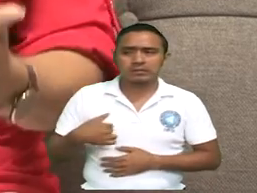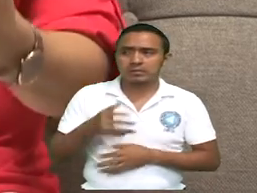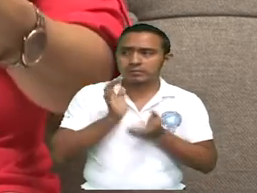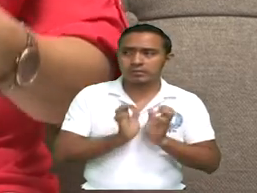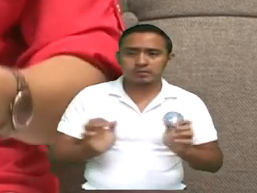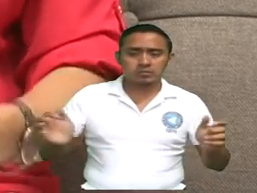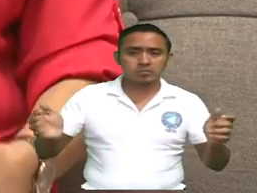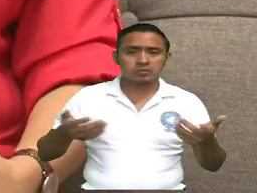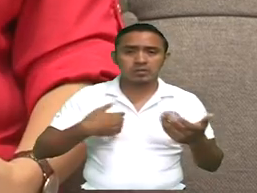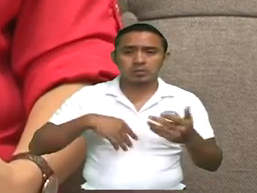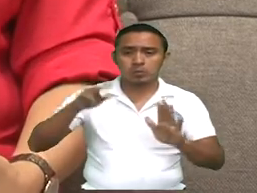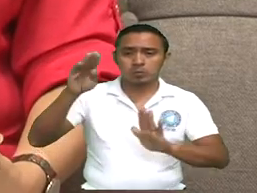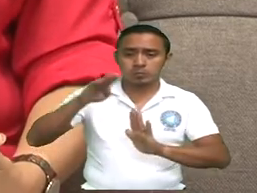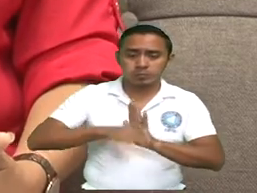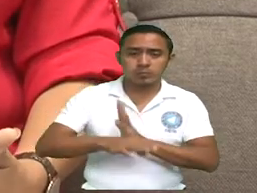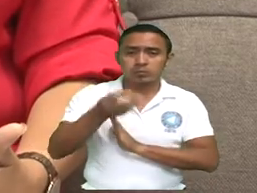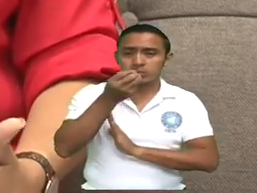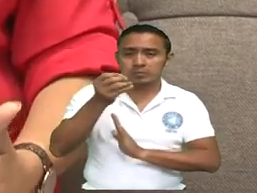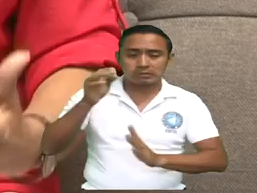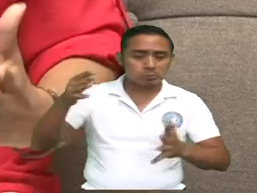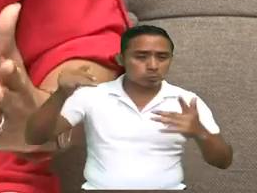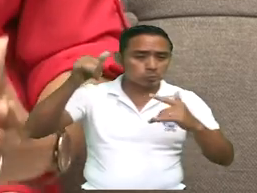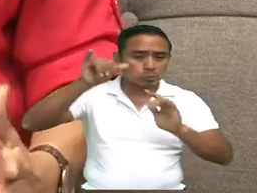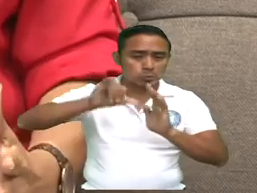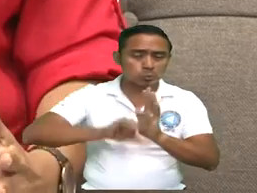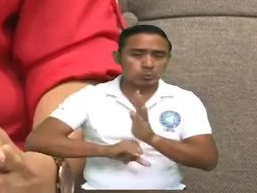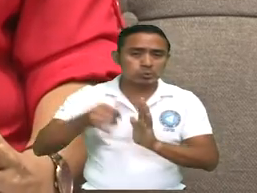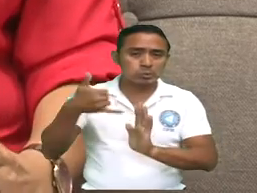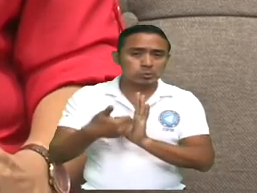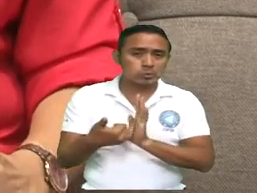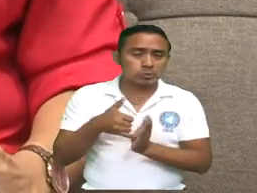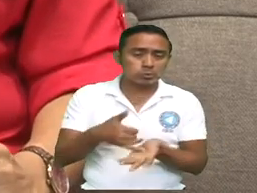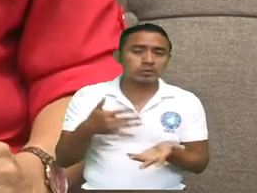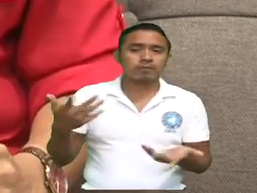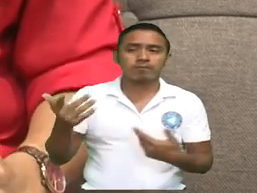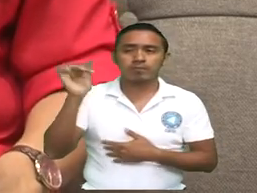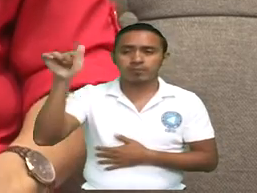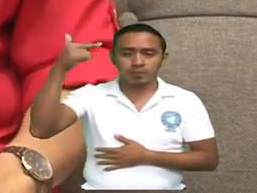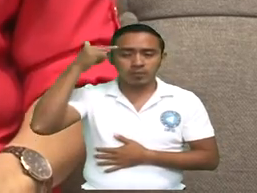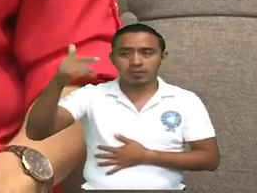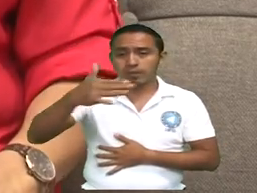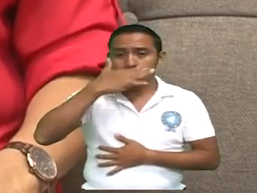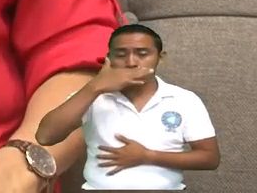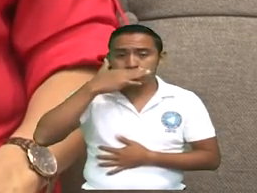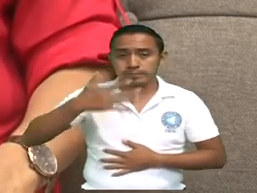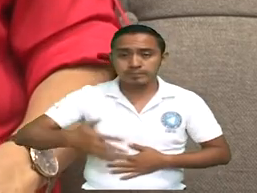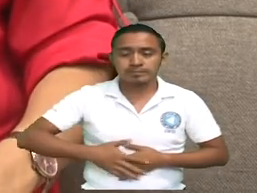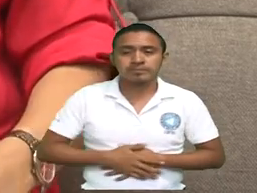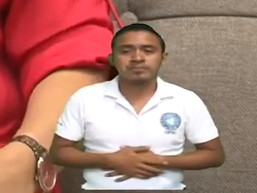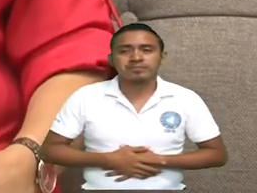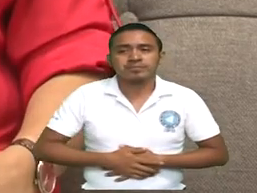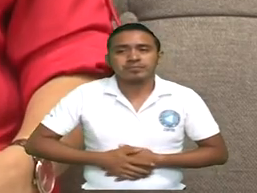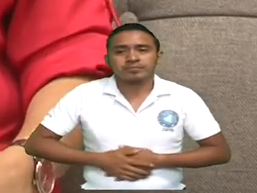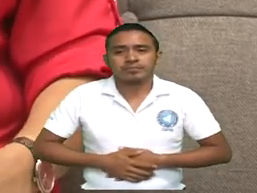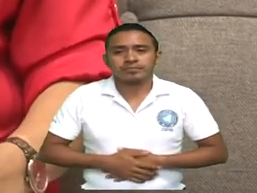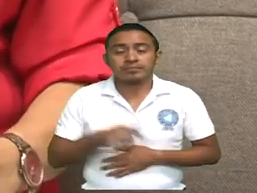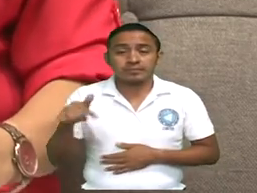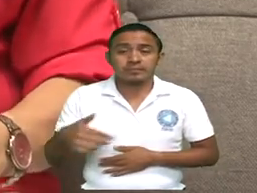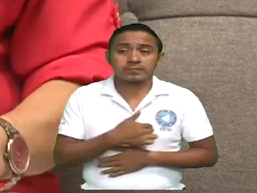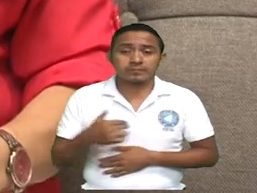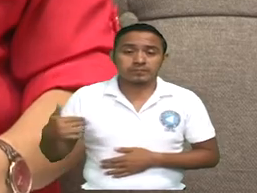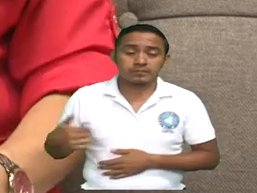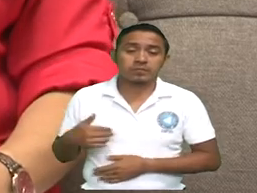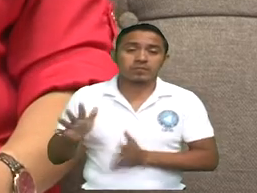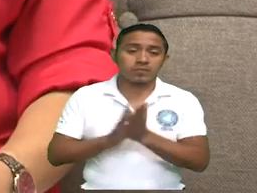tienen bajos los niveles de nutrición, y pues solo el gobierno revolucionario, el gobierno sandinista, es que vino a establecer